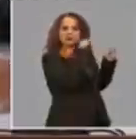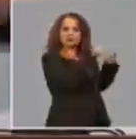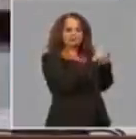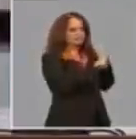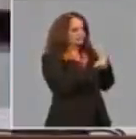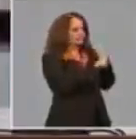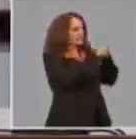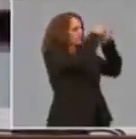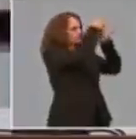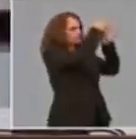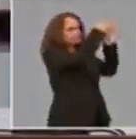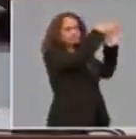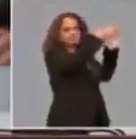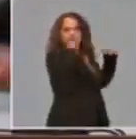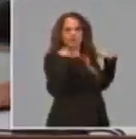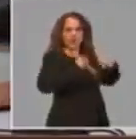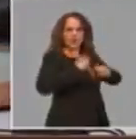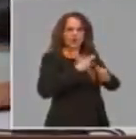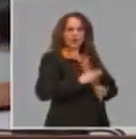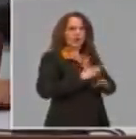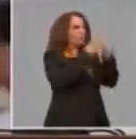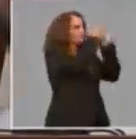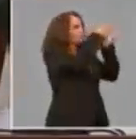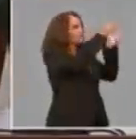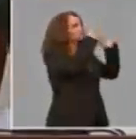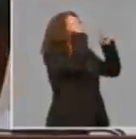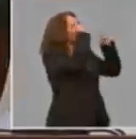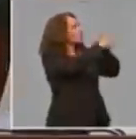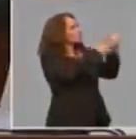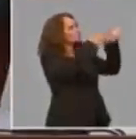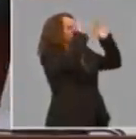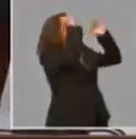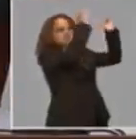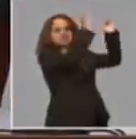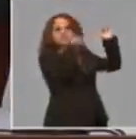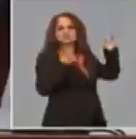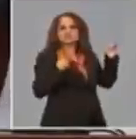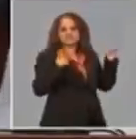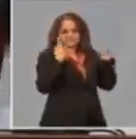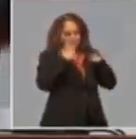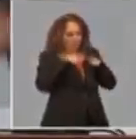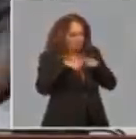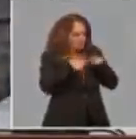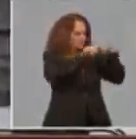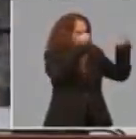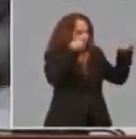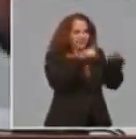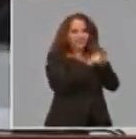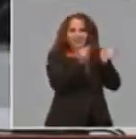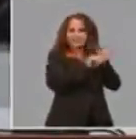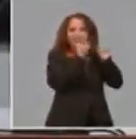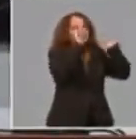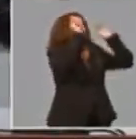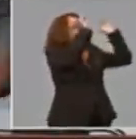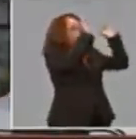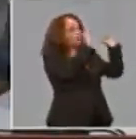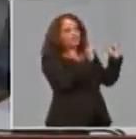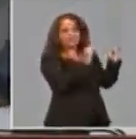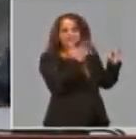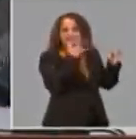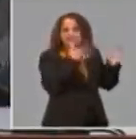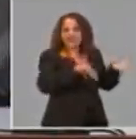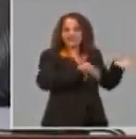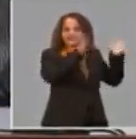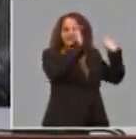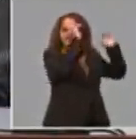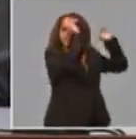las ropas y otras cosas los pisos para electrodomésticos la gente desgracia una casa vamos en el que se está haciendo para beneficiar es